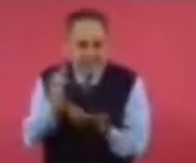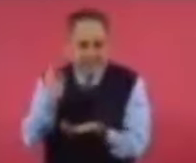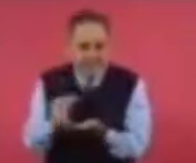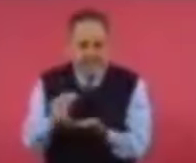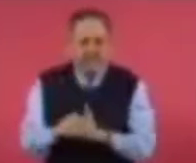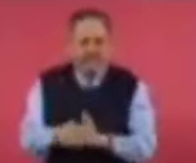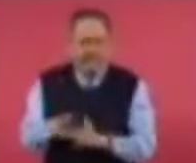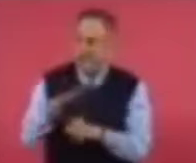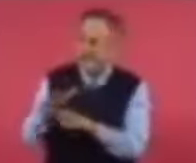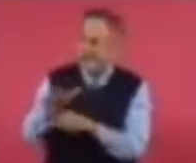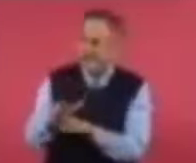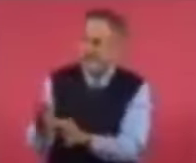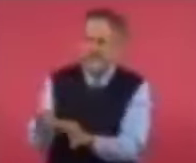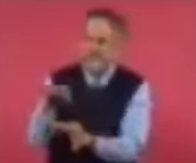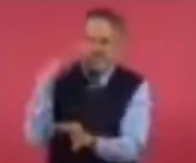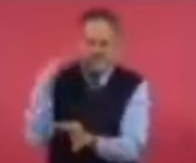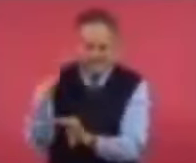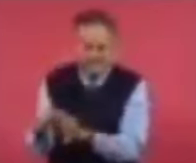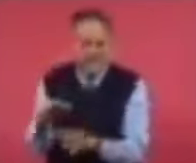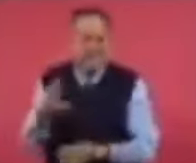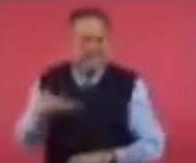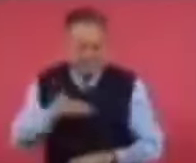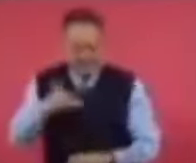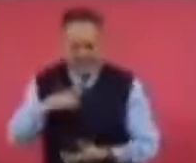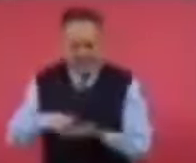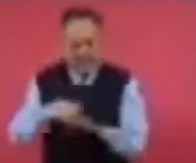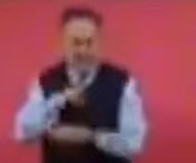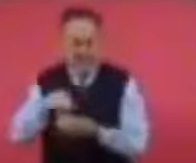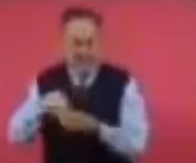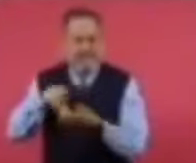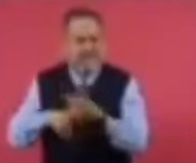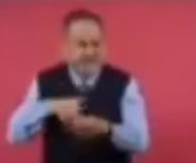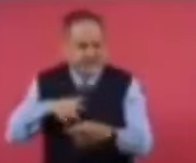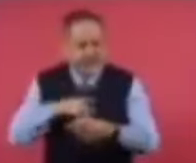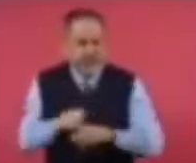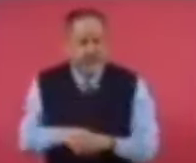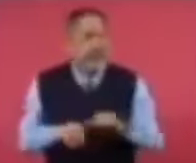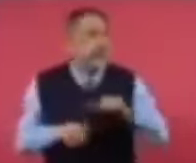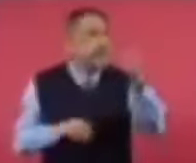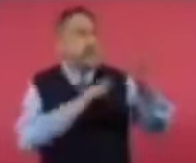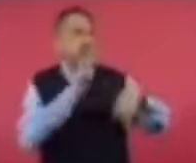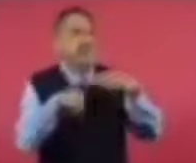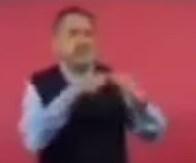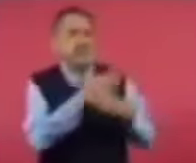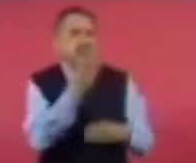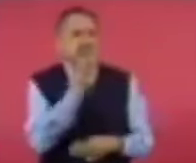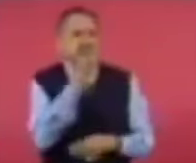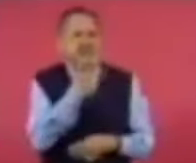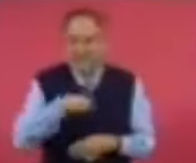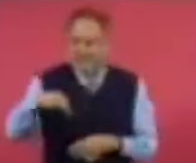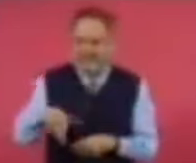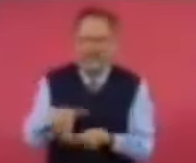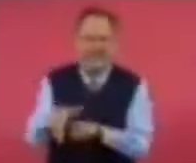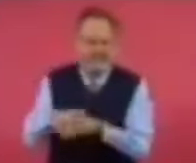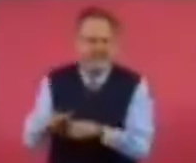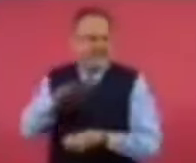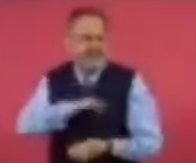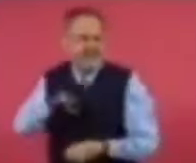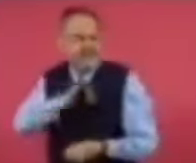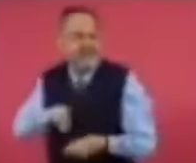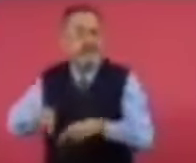quieran decir que es mentira o que quieran manchar esta situación la gente de oposición reitero es un tiempazo